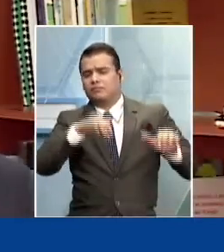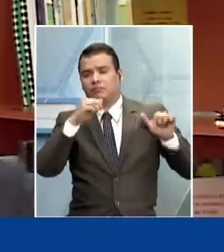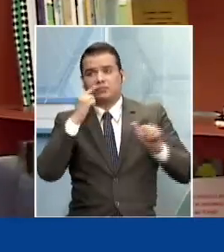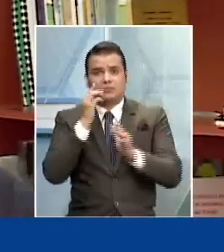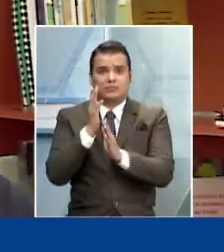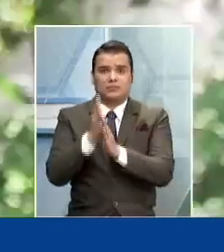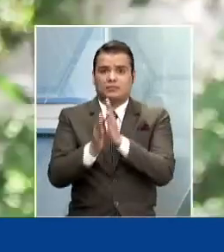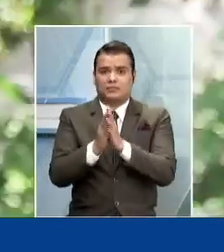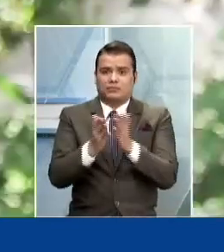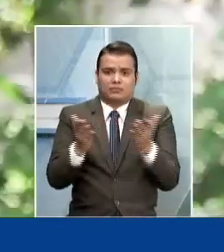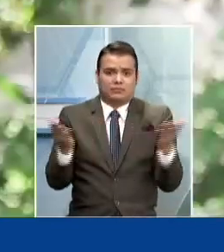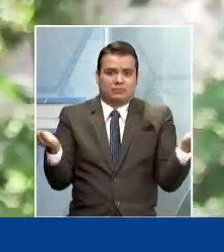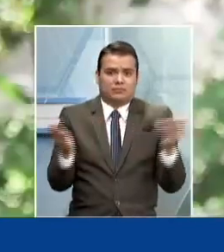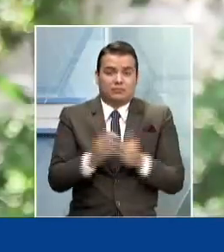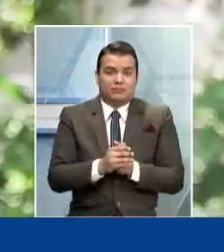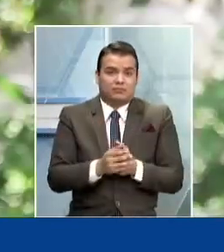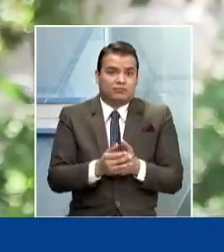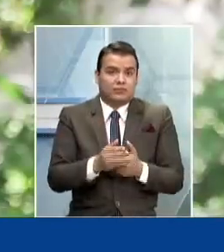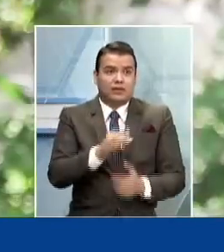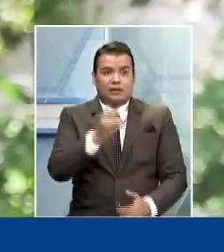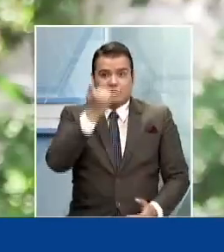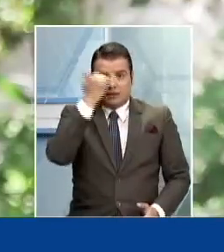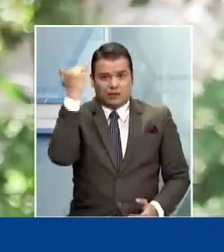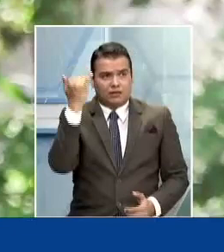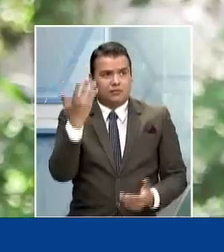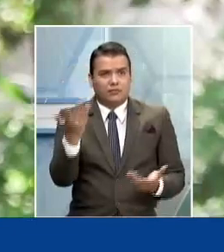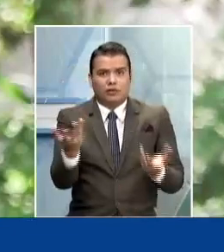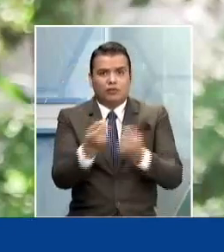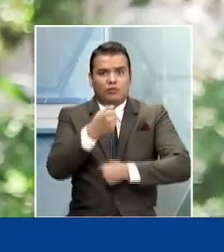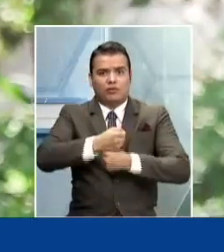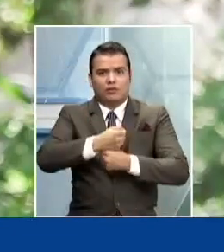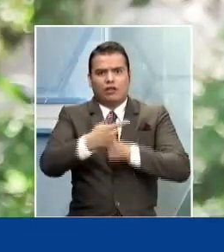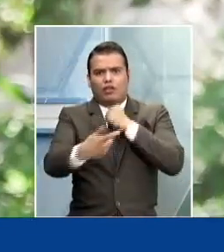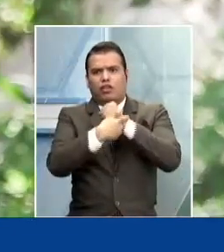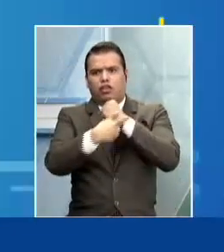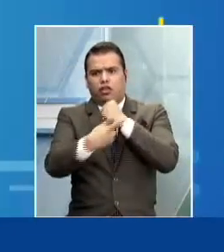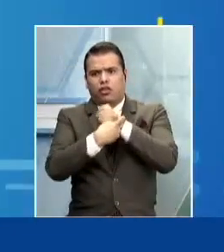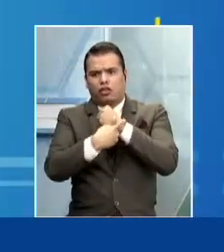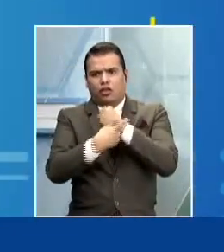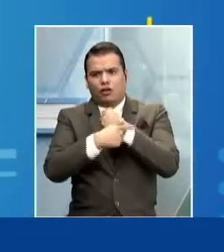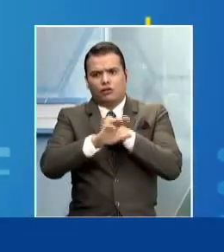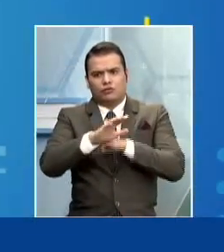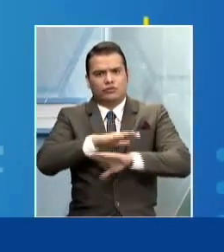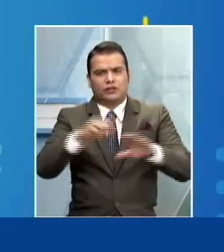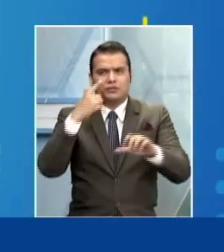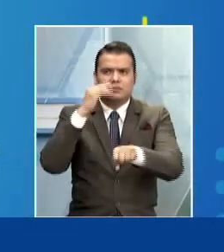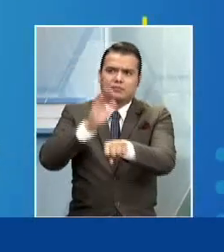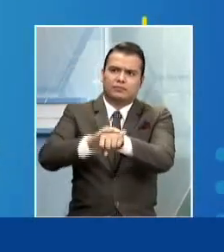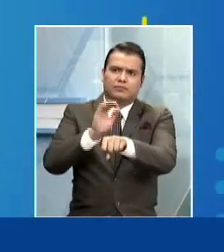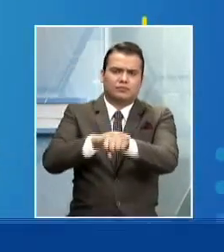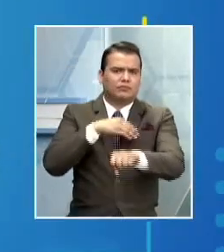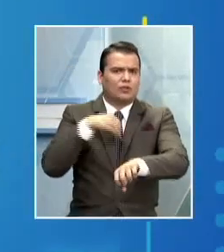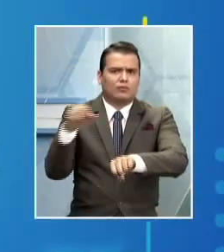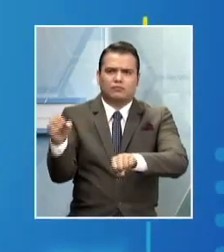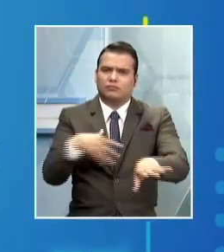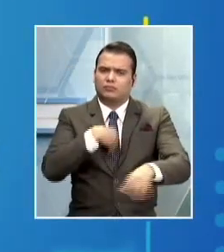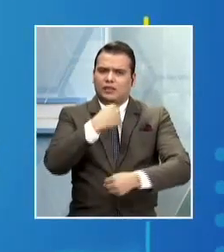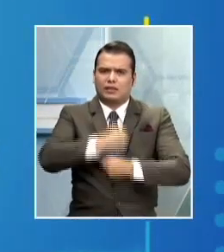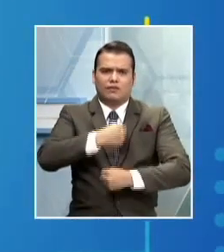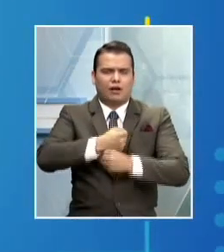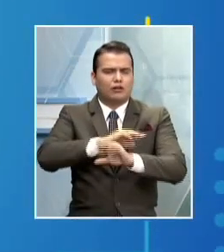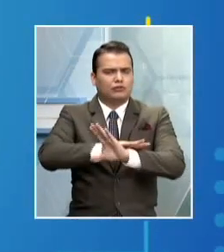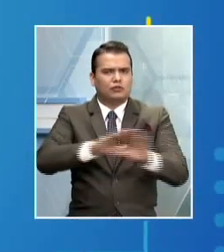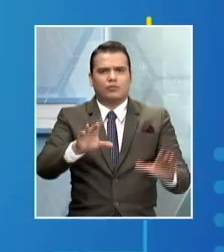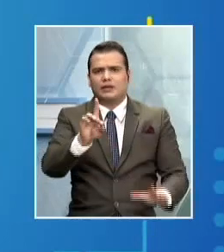afirmando en su cuenta de Facebook que, comillas, Ospina maltrata una parte de su gabinete, cierro comillas. Hoy presenté la renuncia a mi cargo como director del